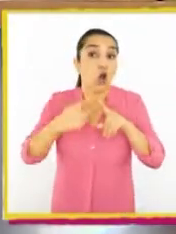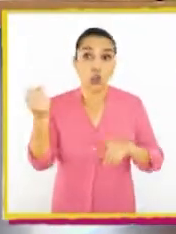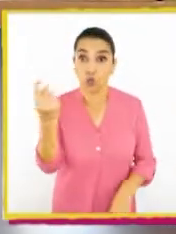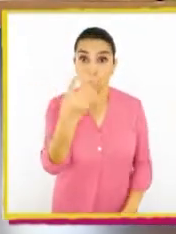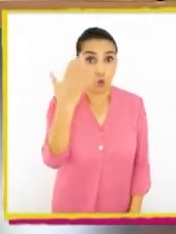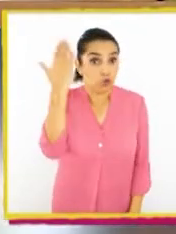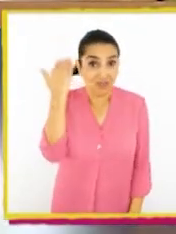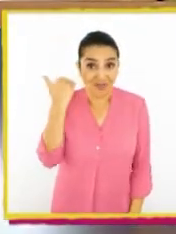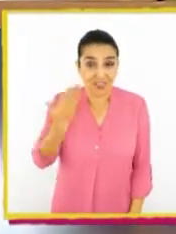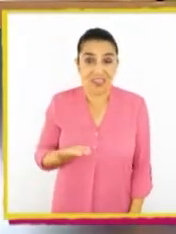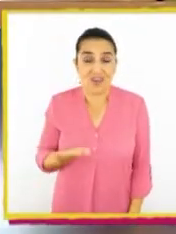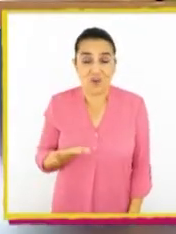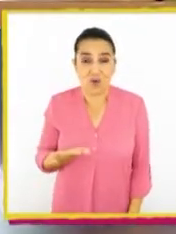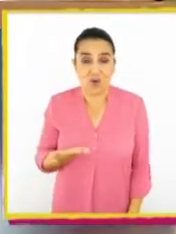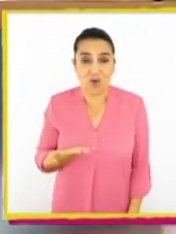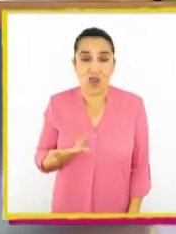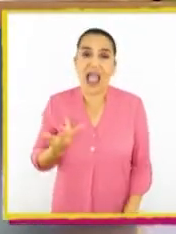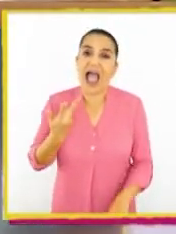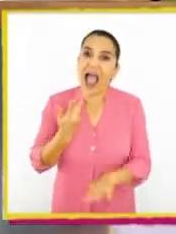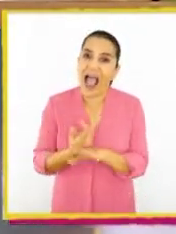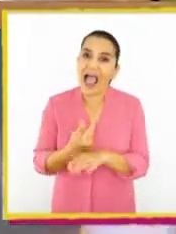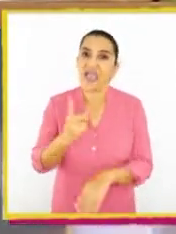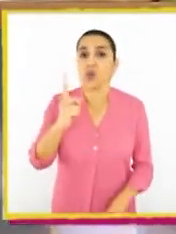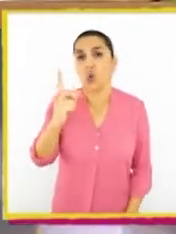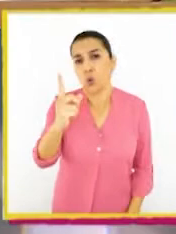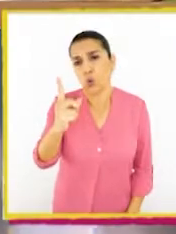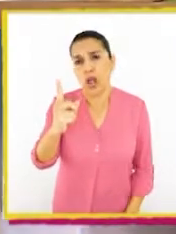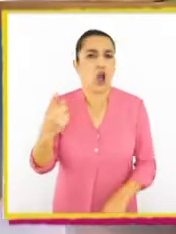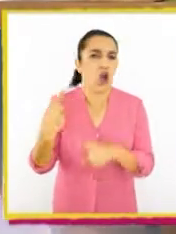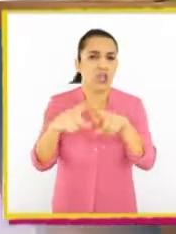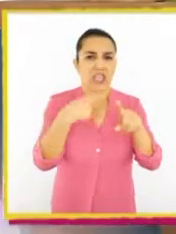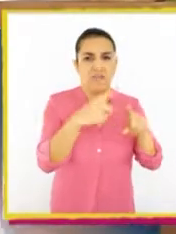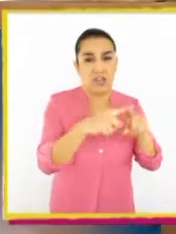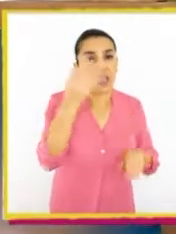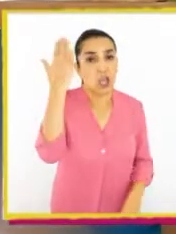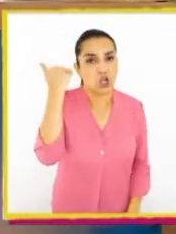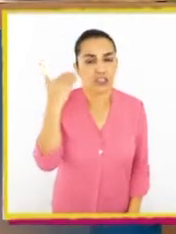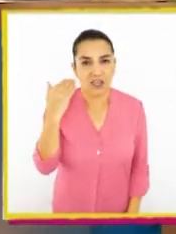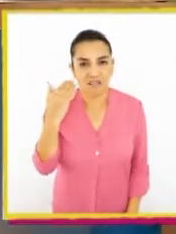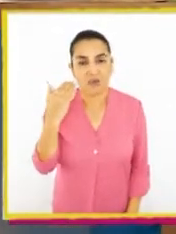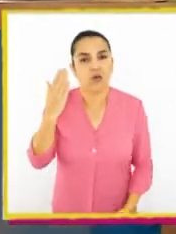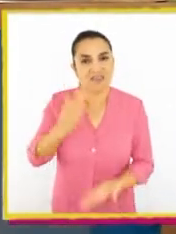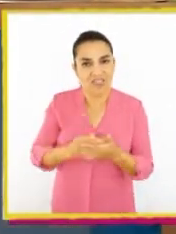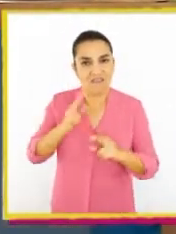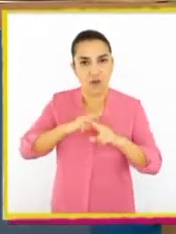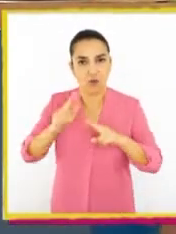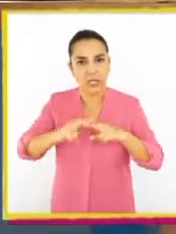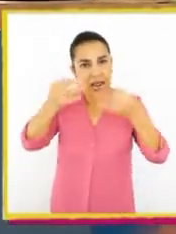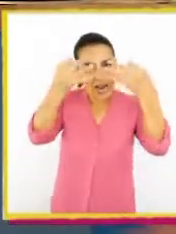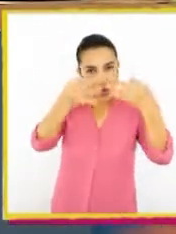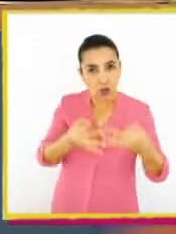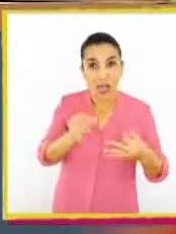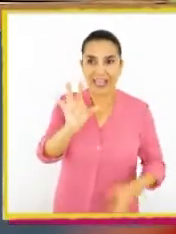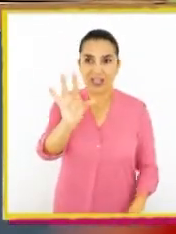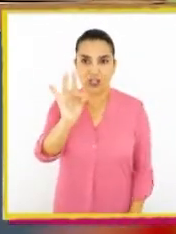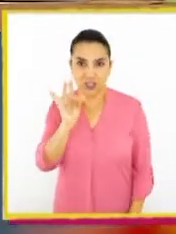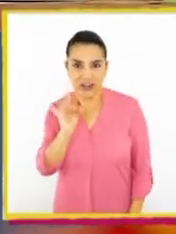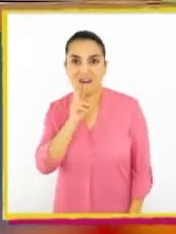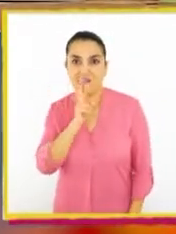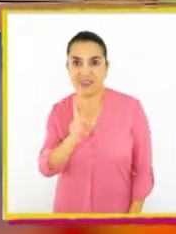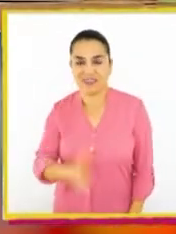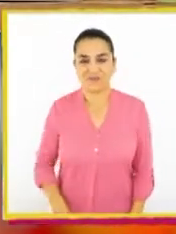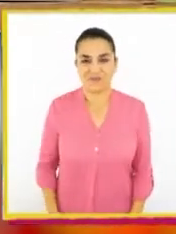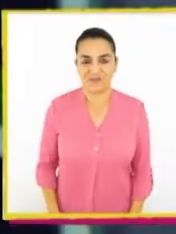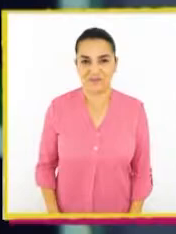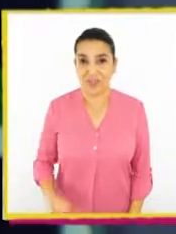conocidos y otros desconocidos, en donde tenemos una o más incógnitas y debemos realizar diversos cálculos para